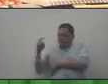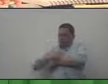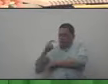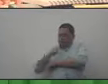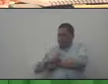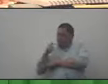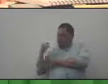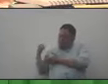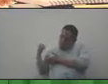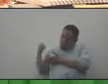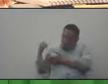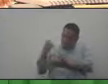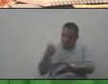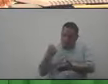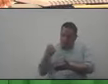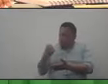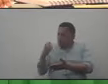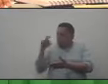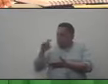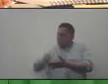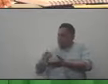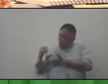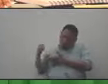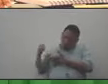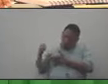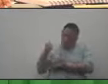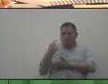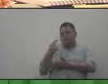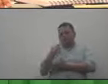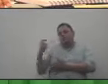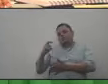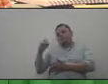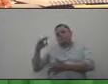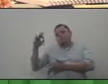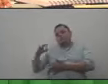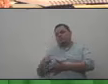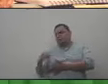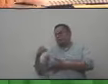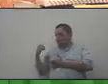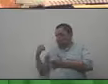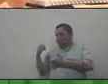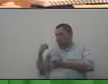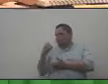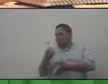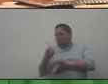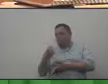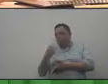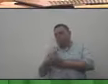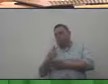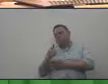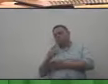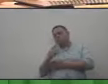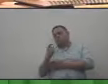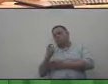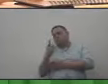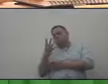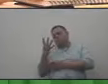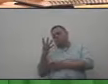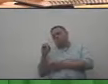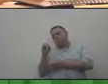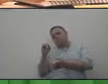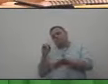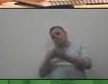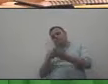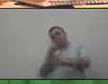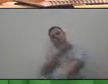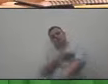y específicamente las asignaciones directas 100% del departamento. Se tomaron esos 140 mil millones de